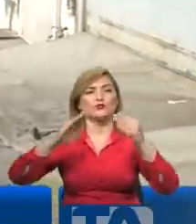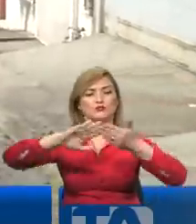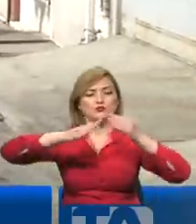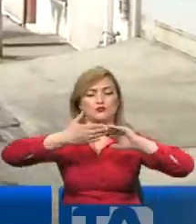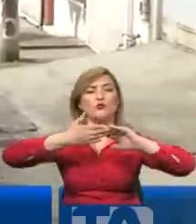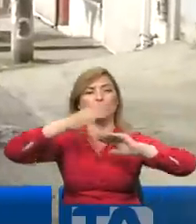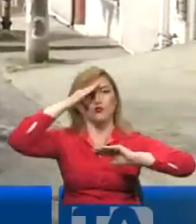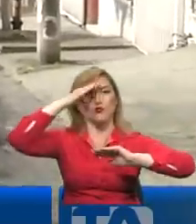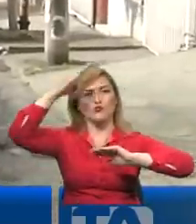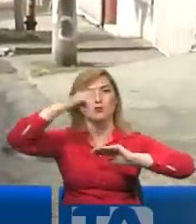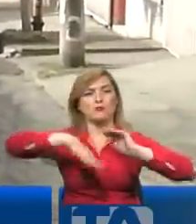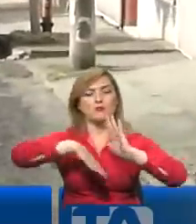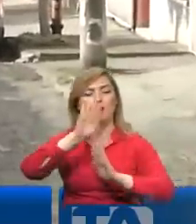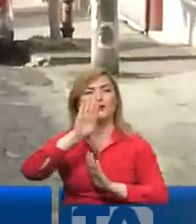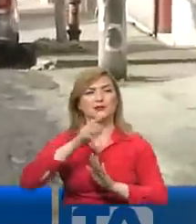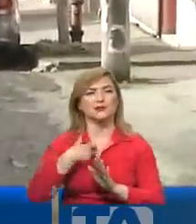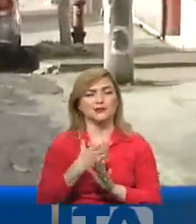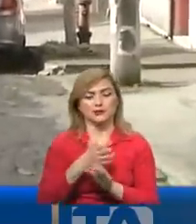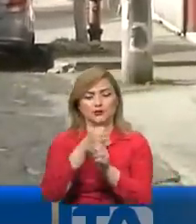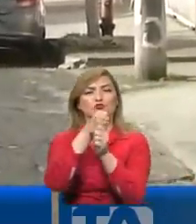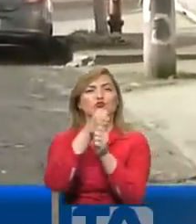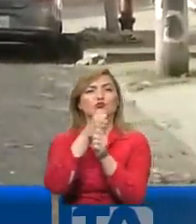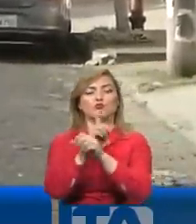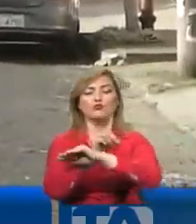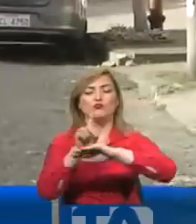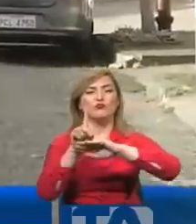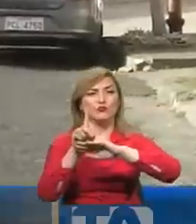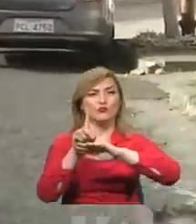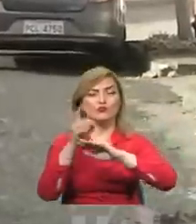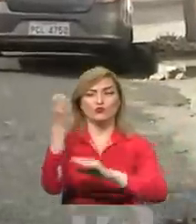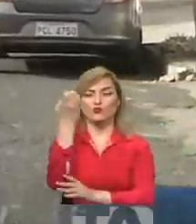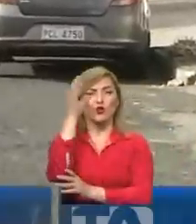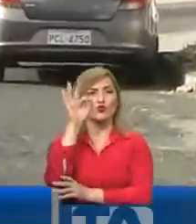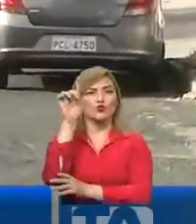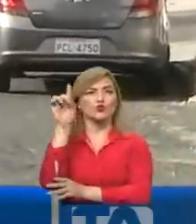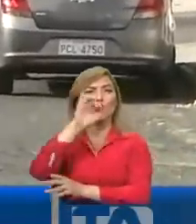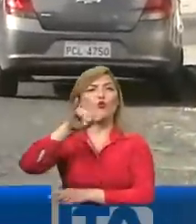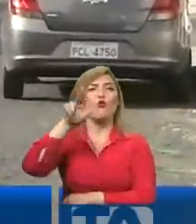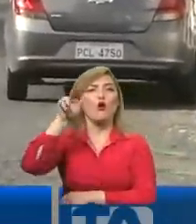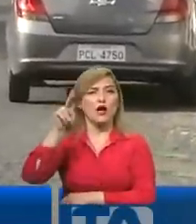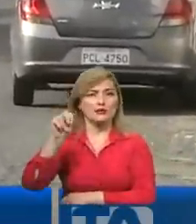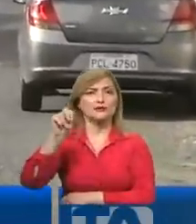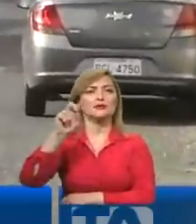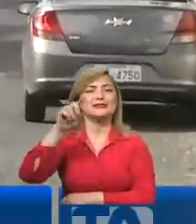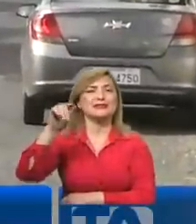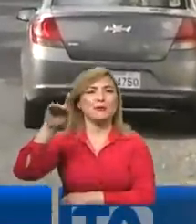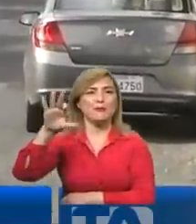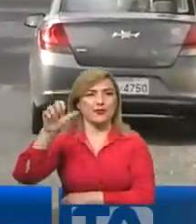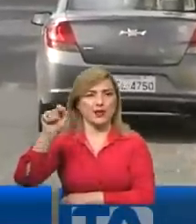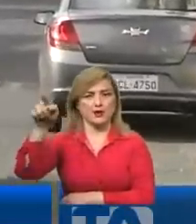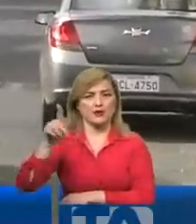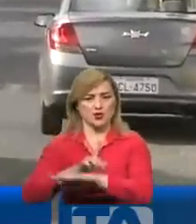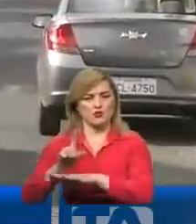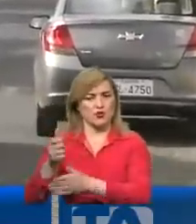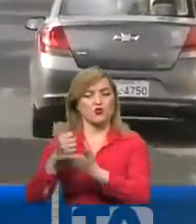mayor seguridad. Como también al director, en este caso, del ECU 911, Juan Zapata, para que nos pueda ayudar con